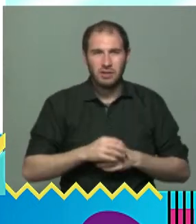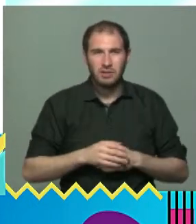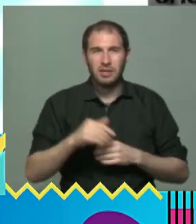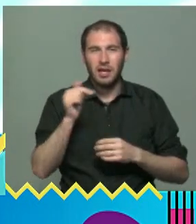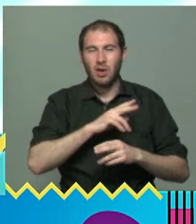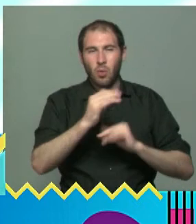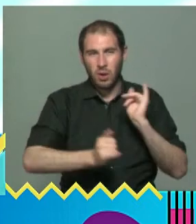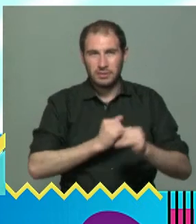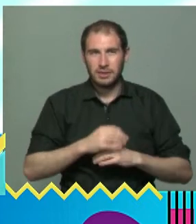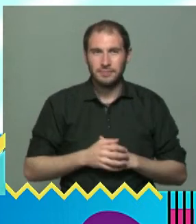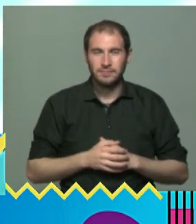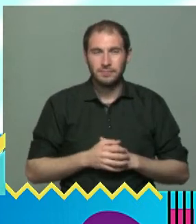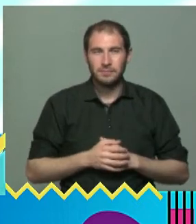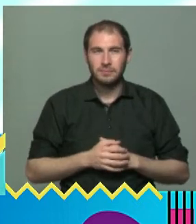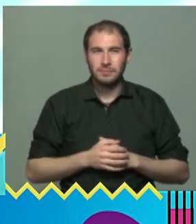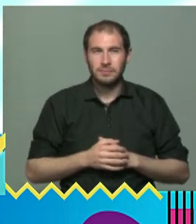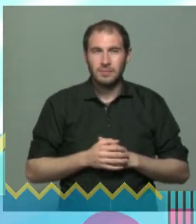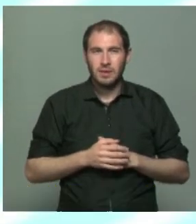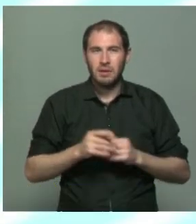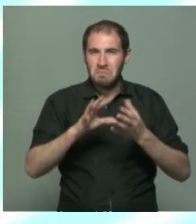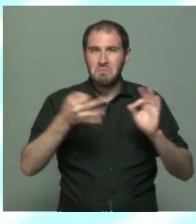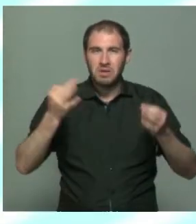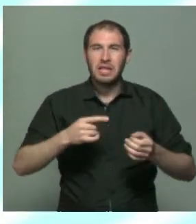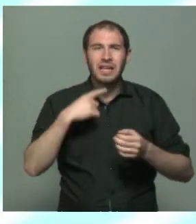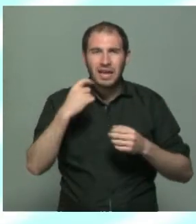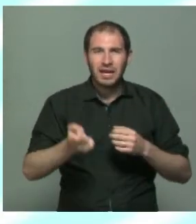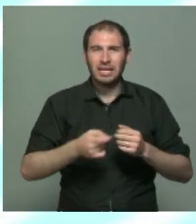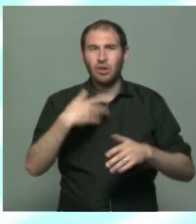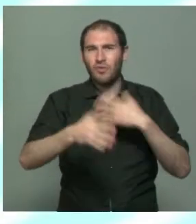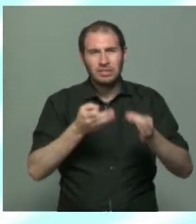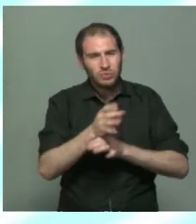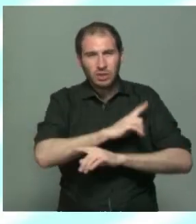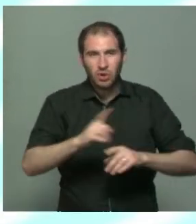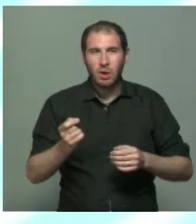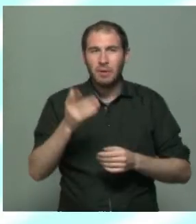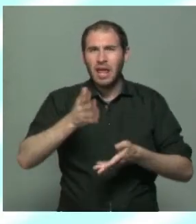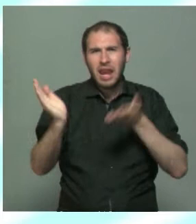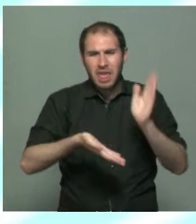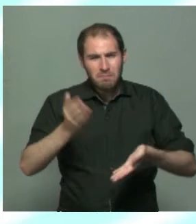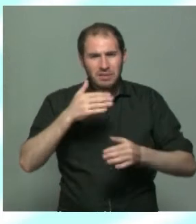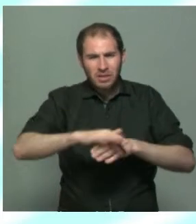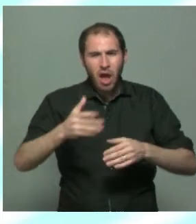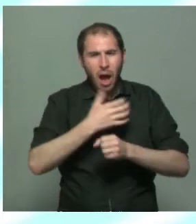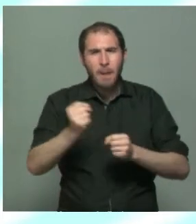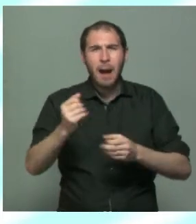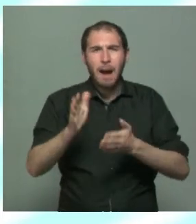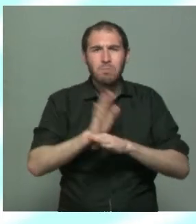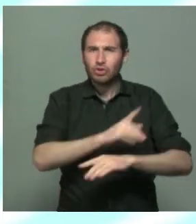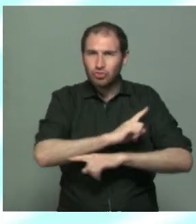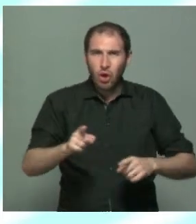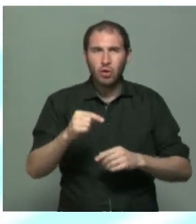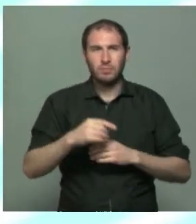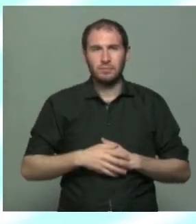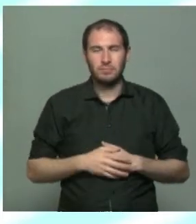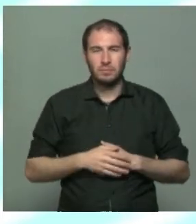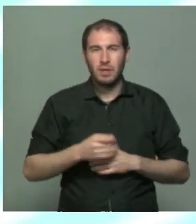Karen Abudinen. Buen eslogan, ni los gritos ni la violencia educan, no permitas el maltrato infantil, si lo conoces no dudes. En este caso